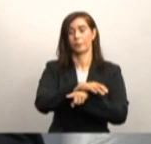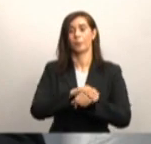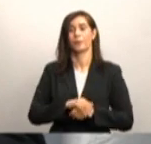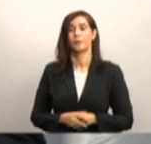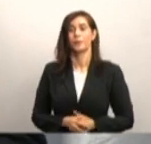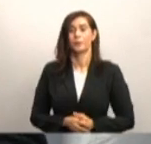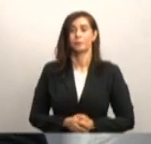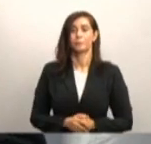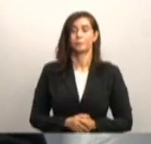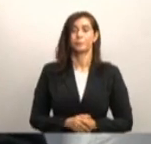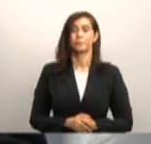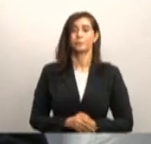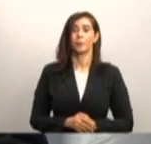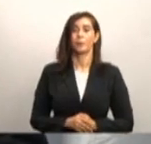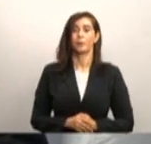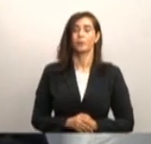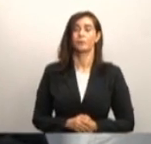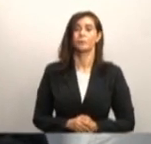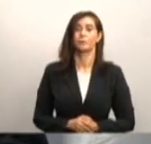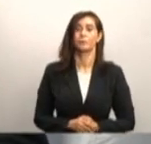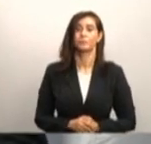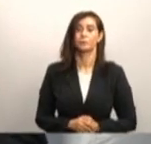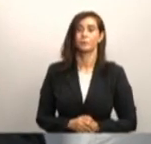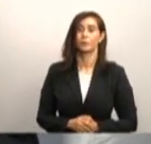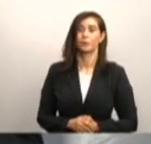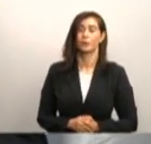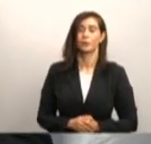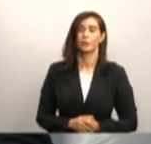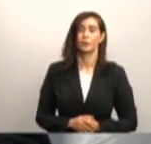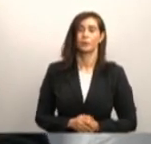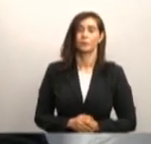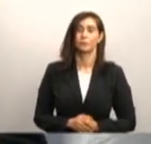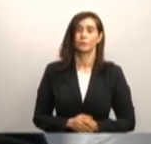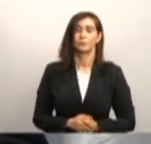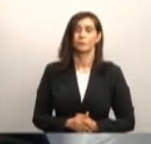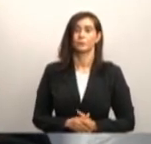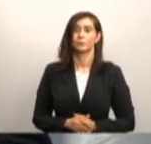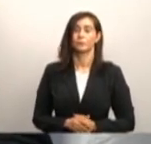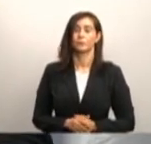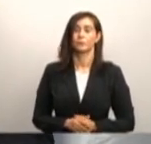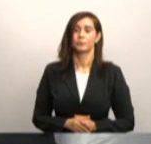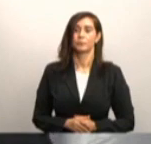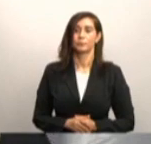dificultades con la empresa que se había presentado y la toma